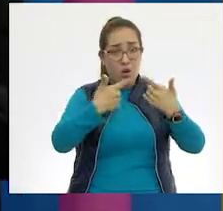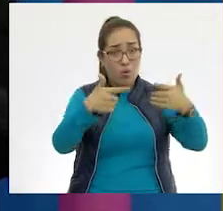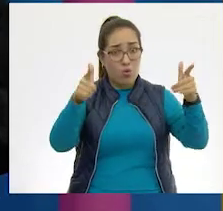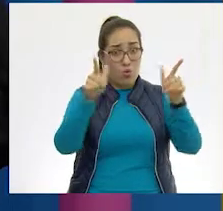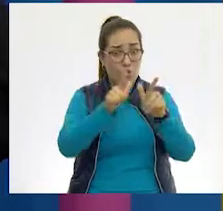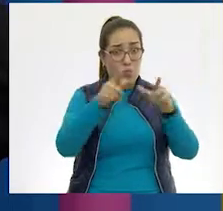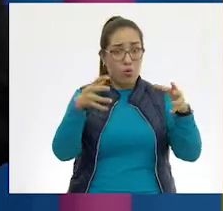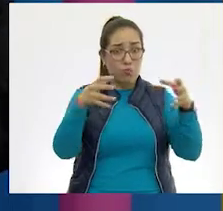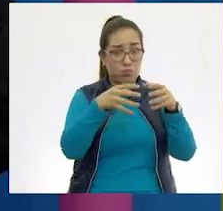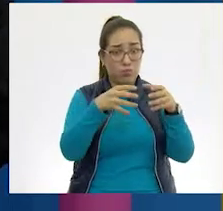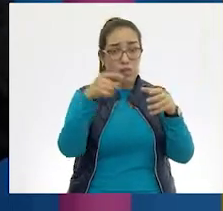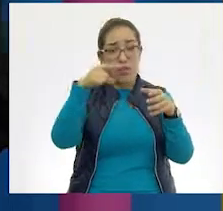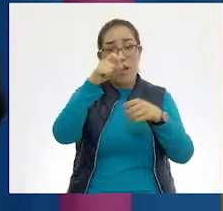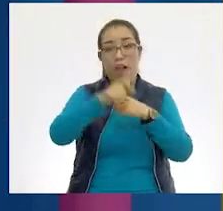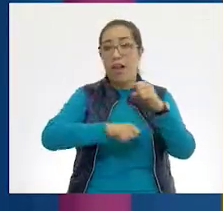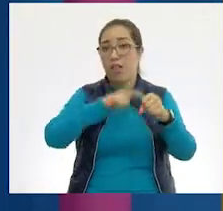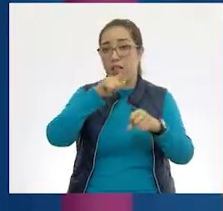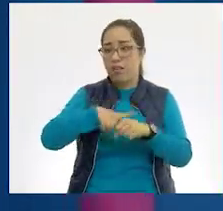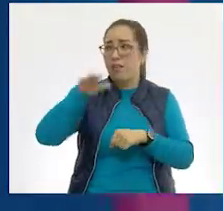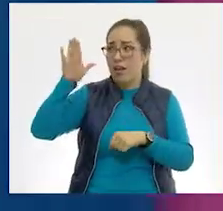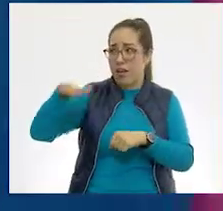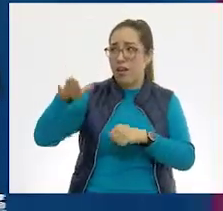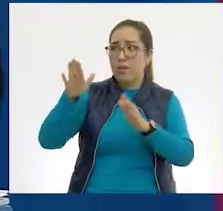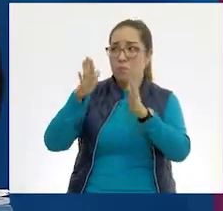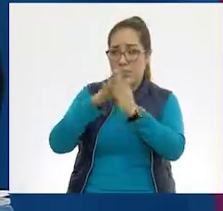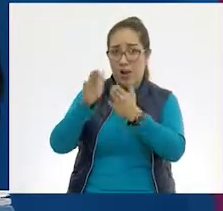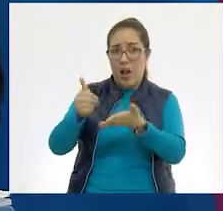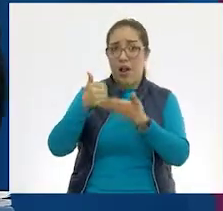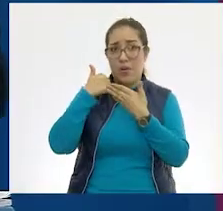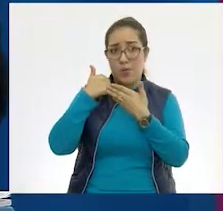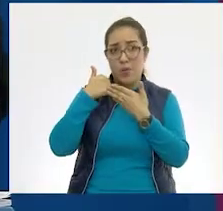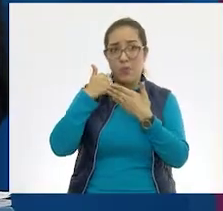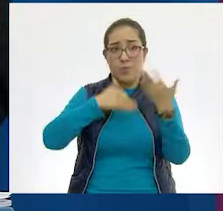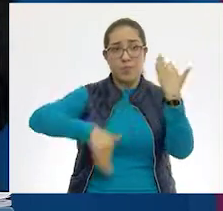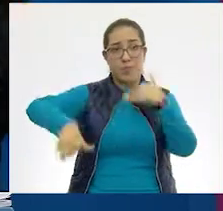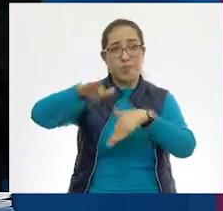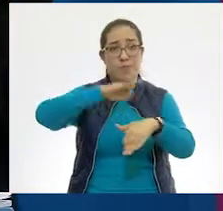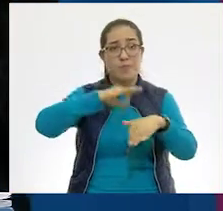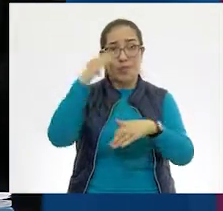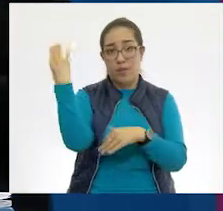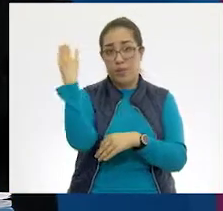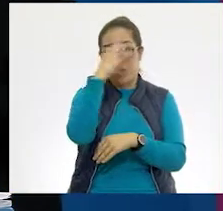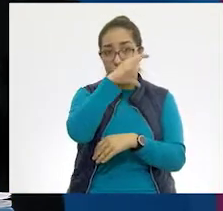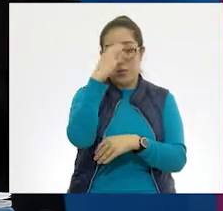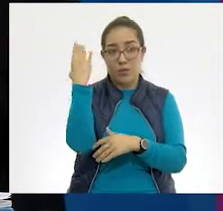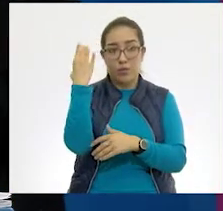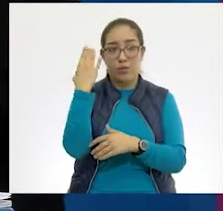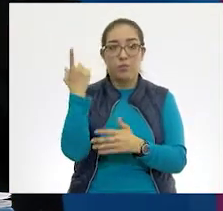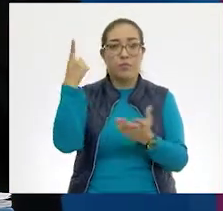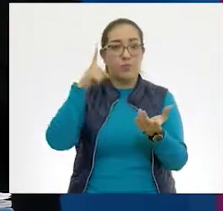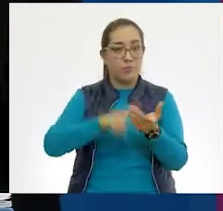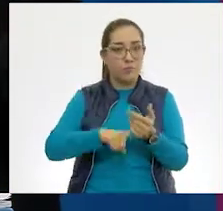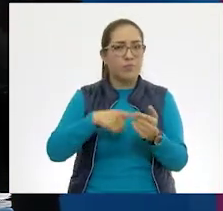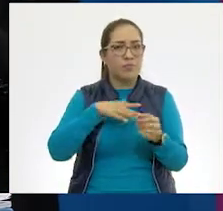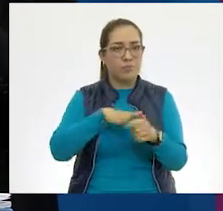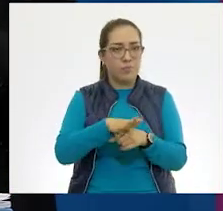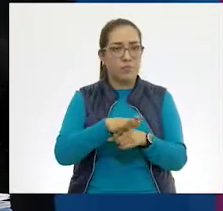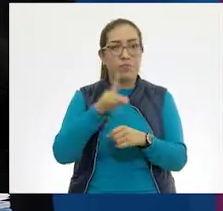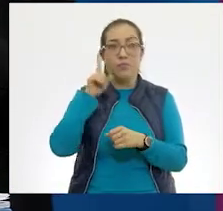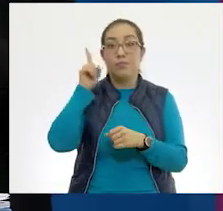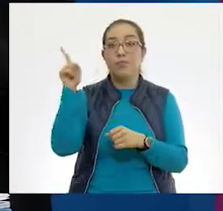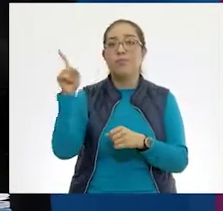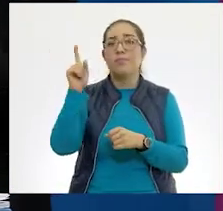animales. Alfonso, ¿me puedes ayudar a colocar estas imágenes según a lo que corresponden? Este es